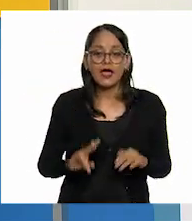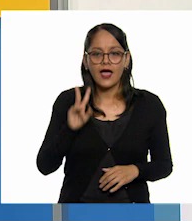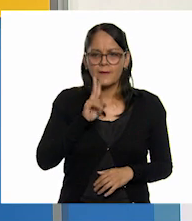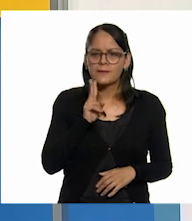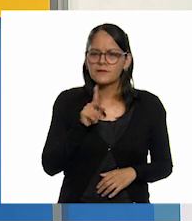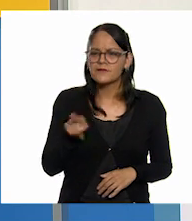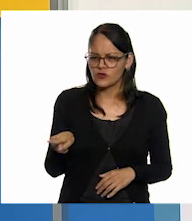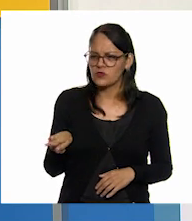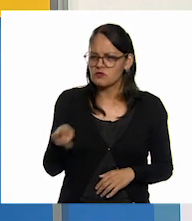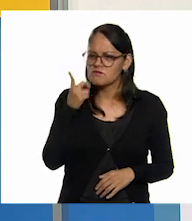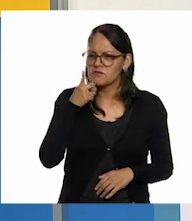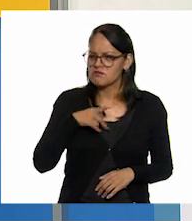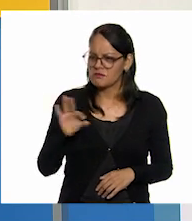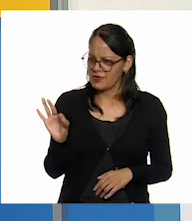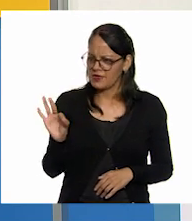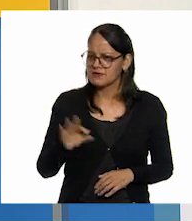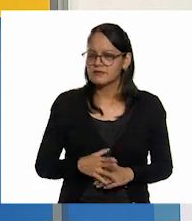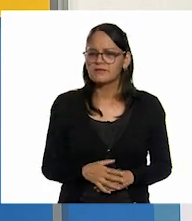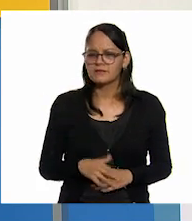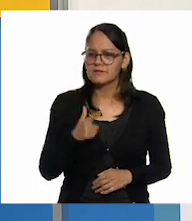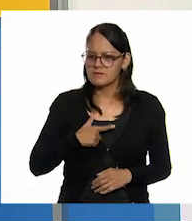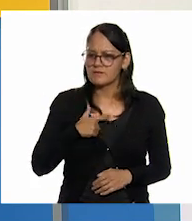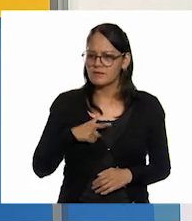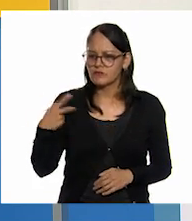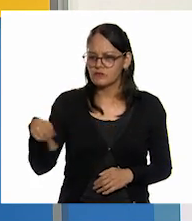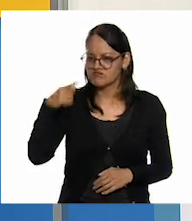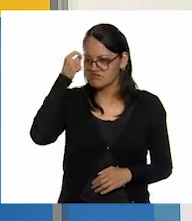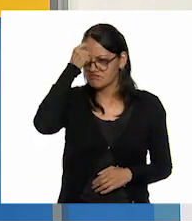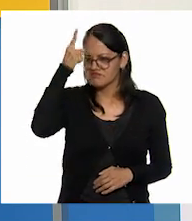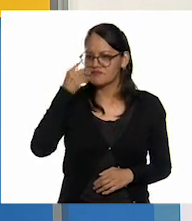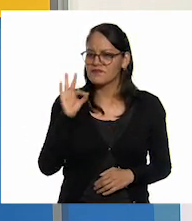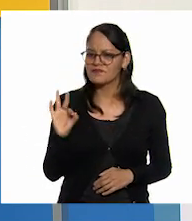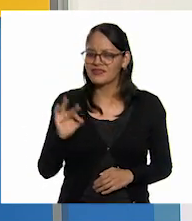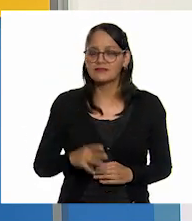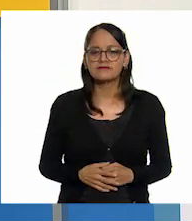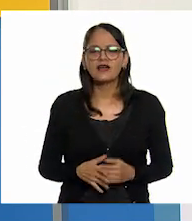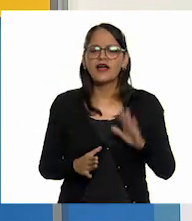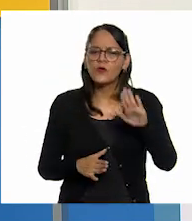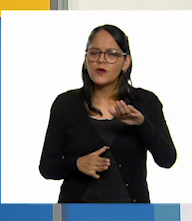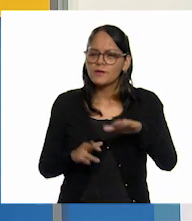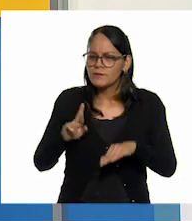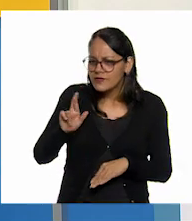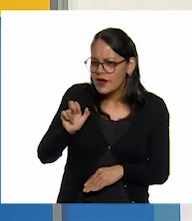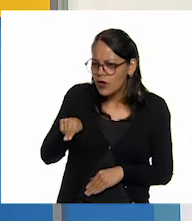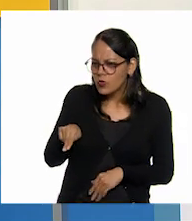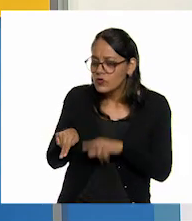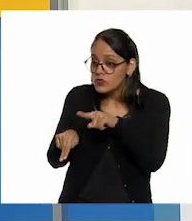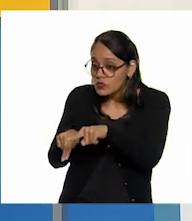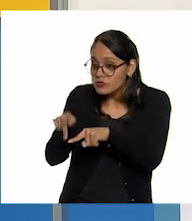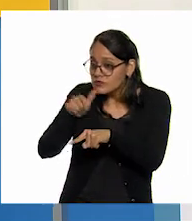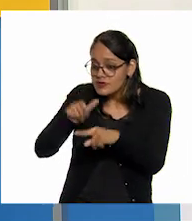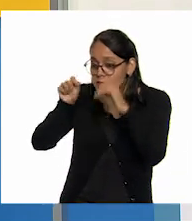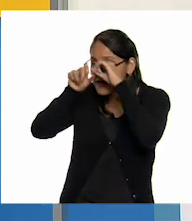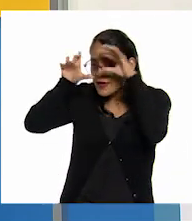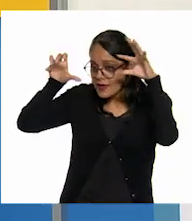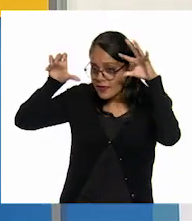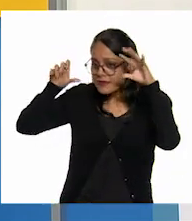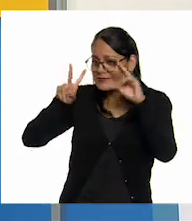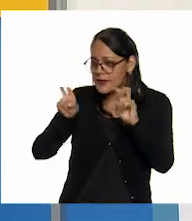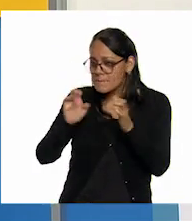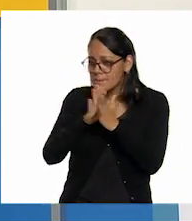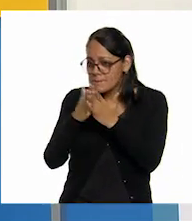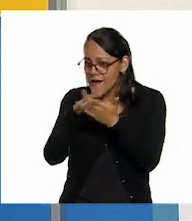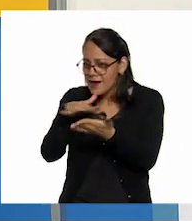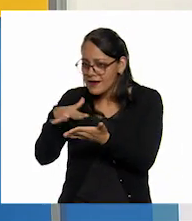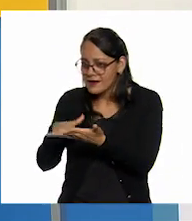que dices. Es muy creativo. Raulito, siempre te pones muy imaginativo con estos temas literarios.